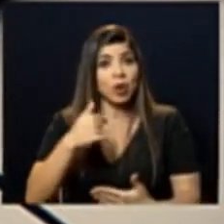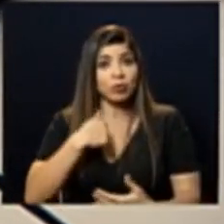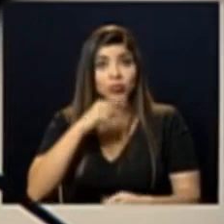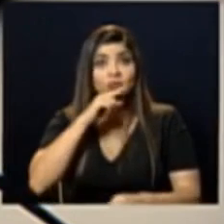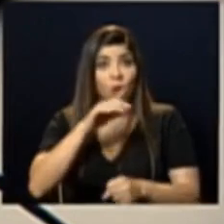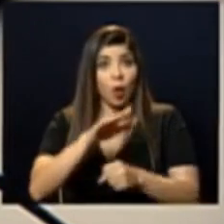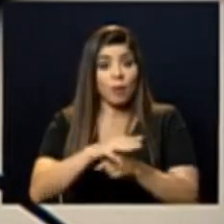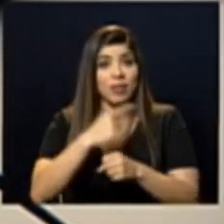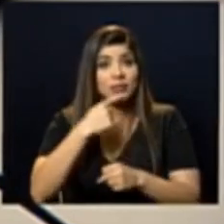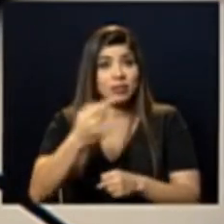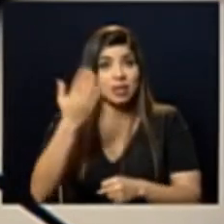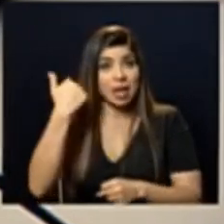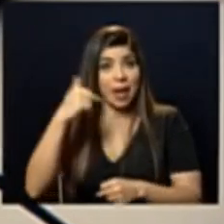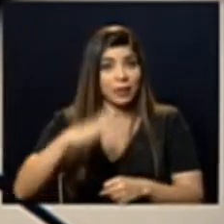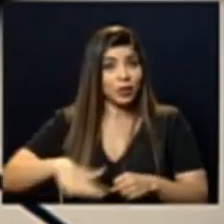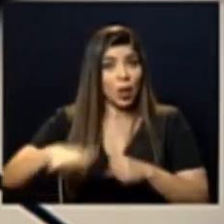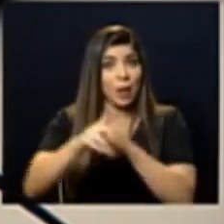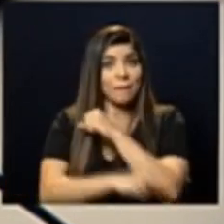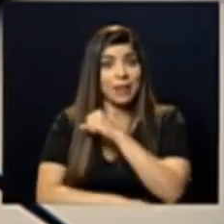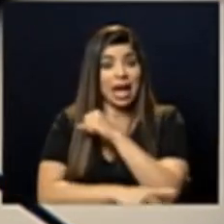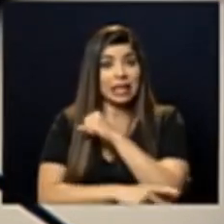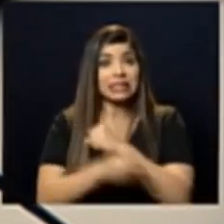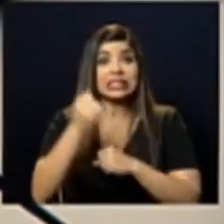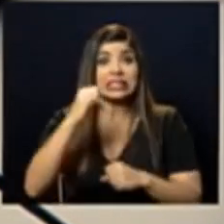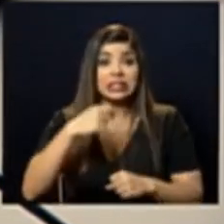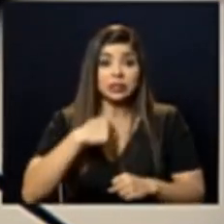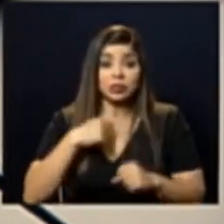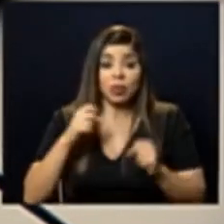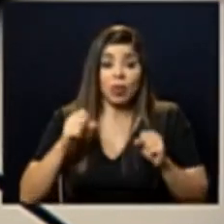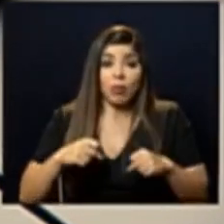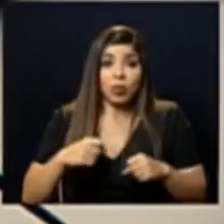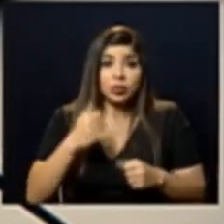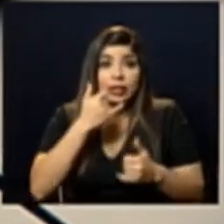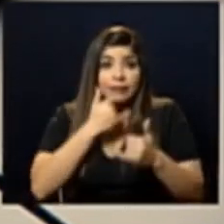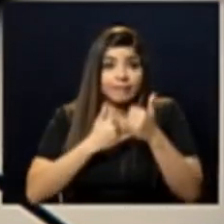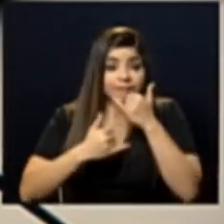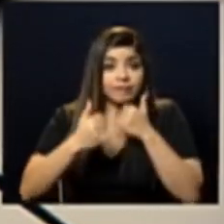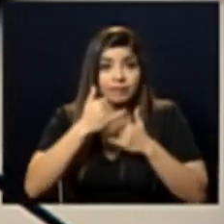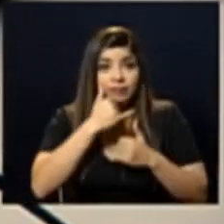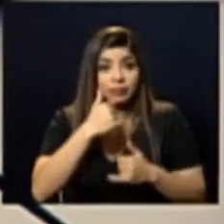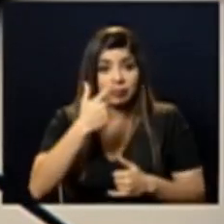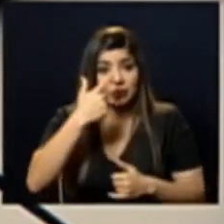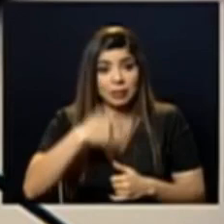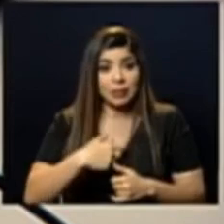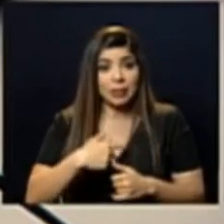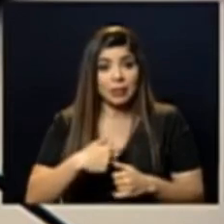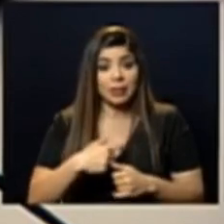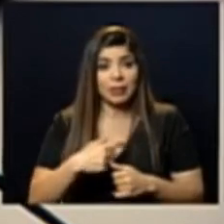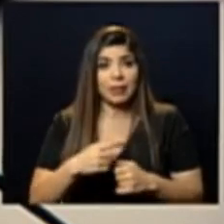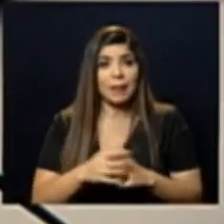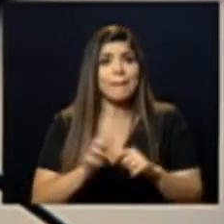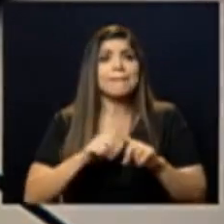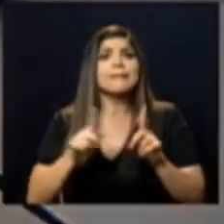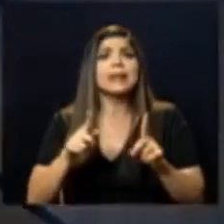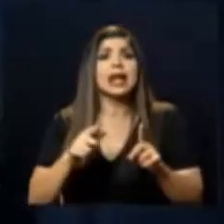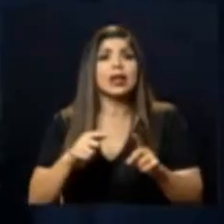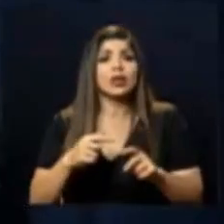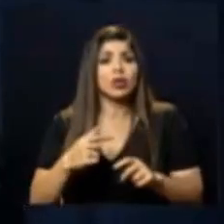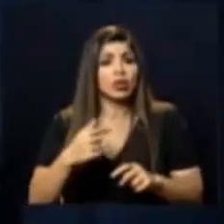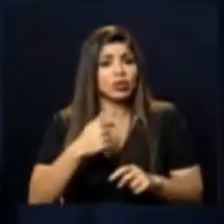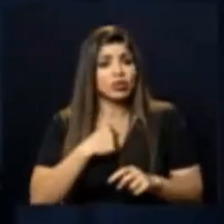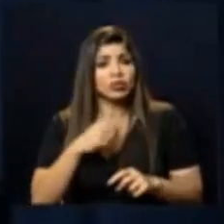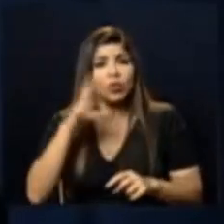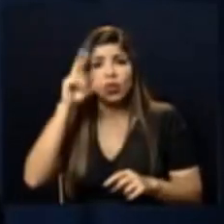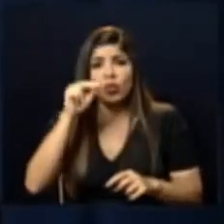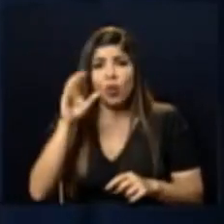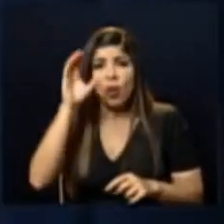el país. Y si bien puedo cometer errores, muy lejos de mí han estado la